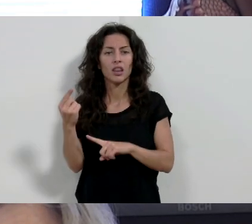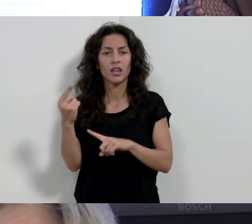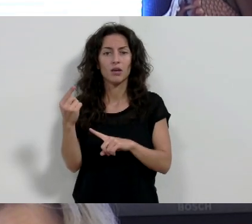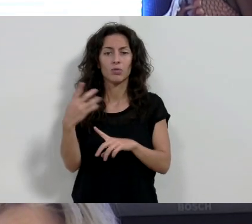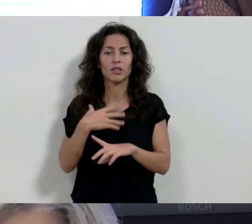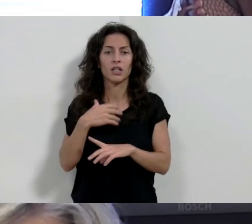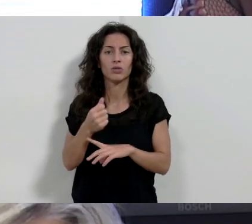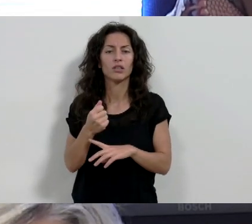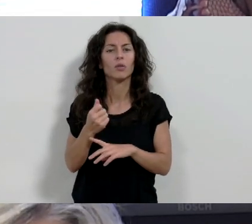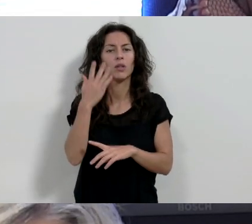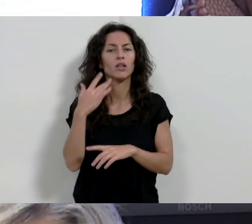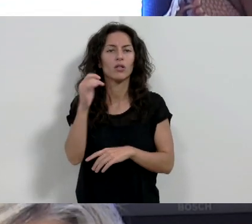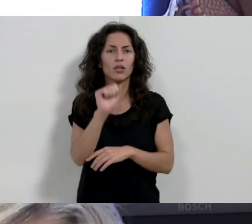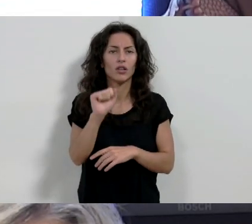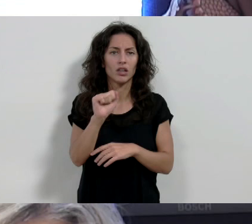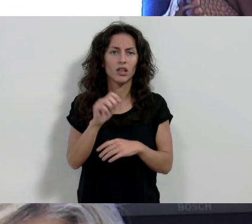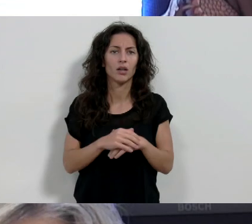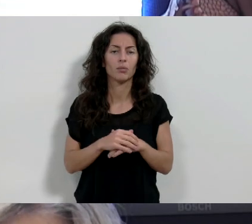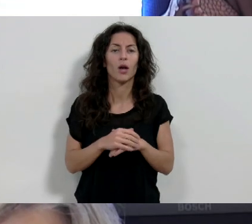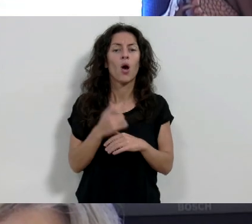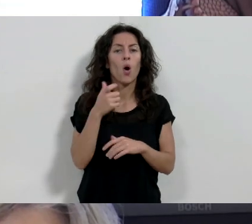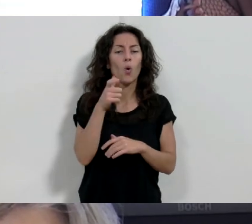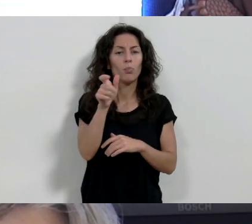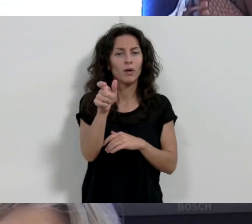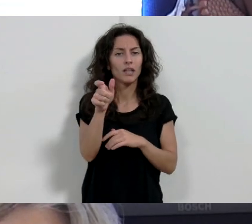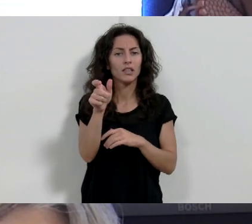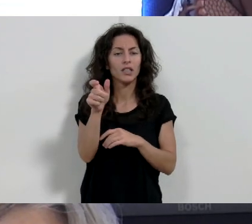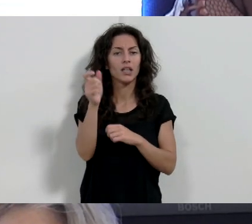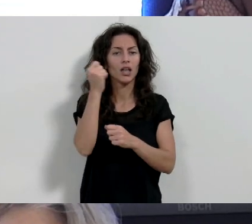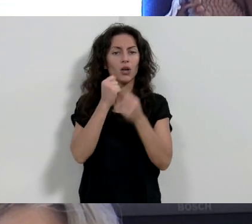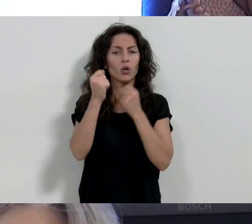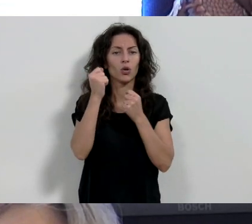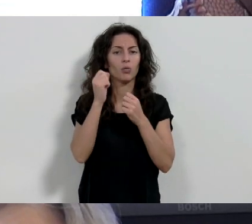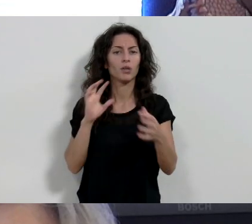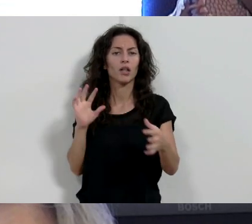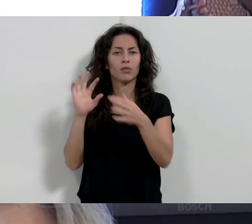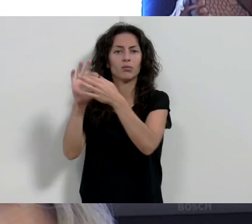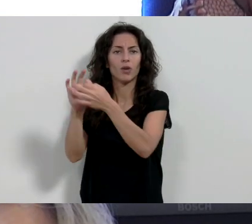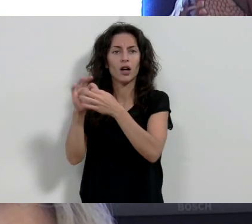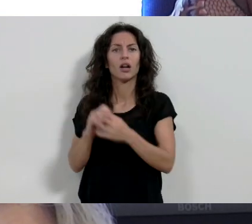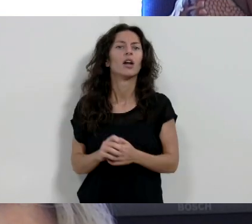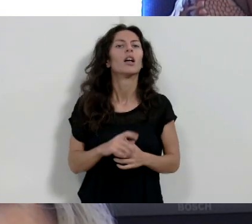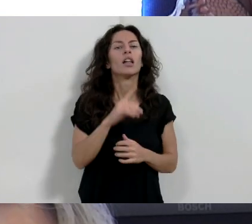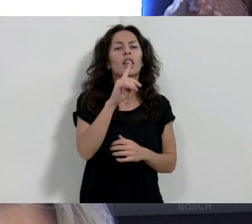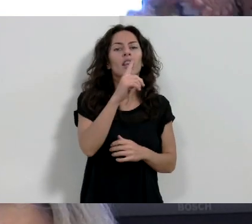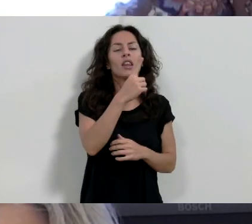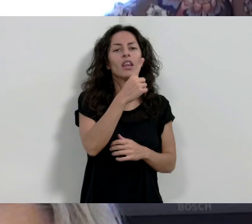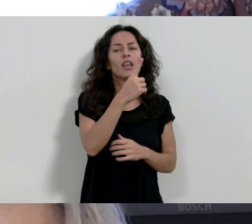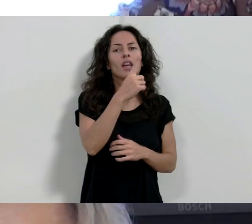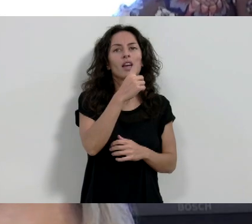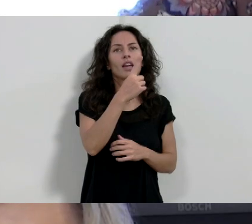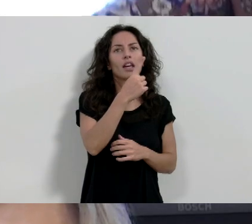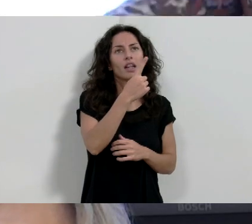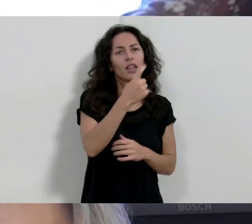tiene que estar dotada económicamente y que se dote con una partida de este plan de 100.000 euros. Por mi parte nada más y muchísimas